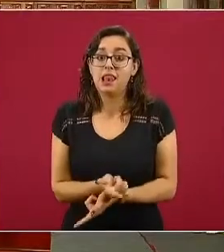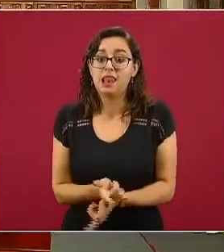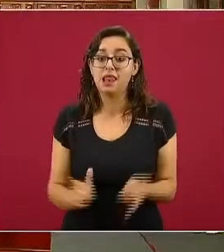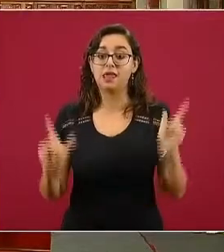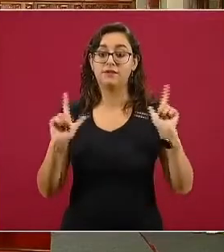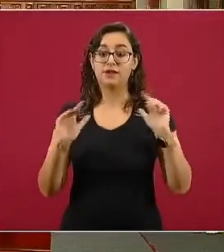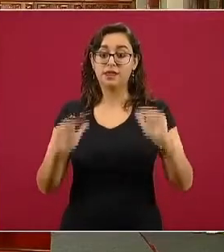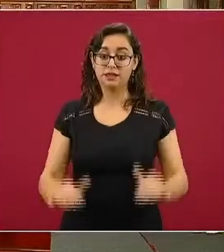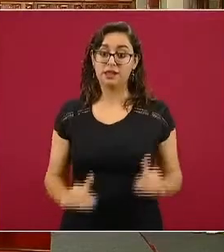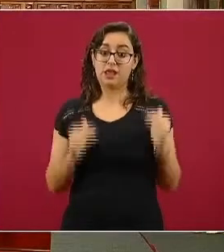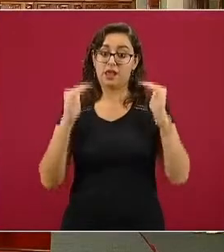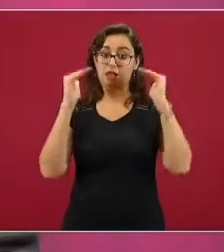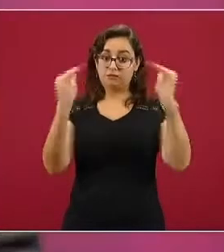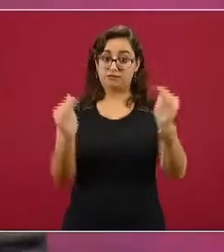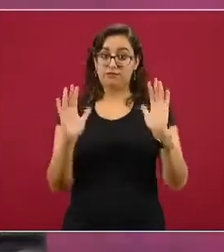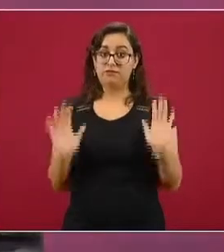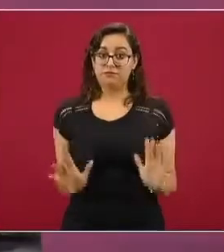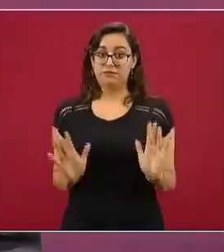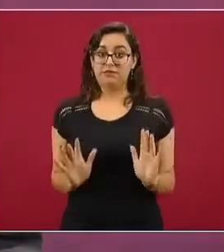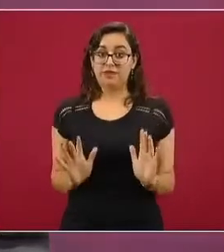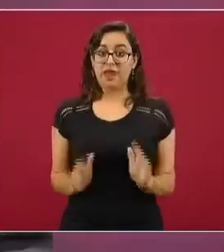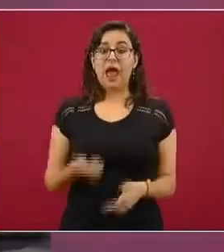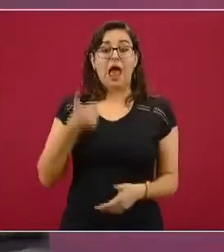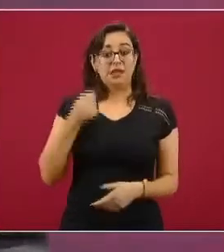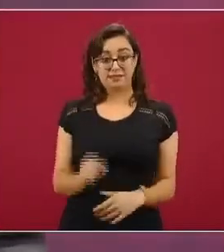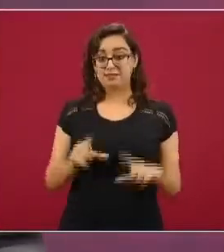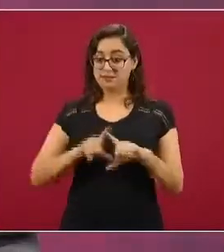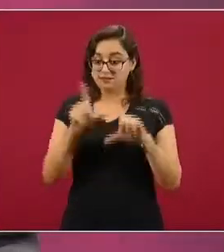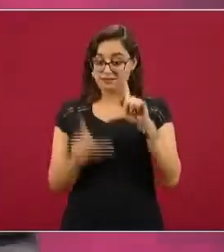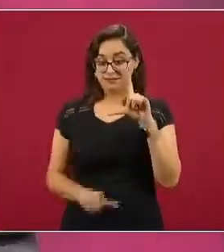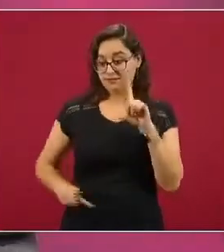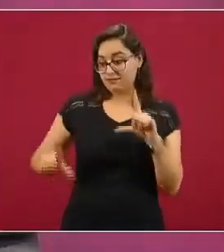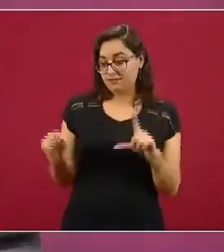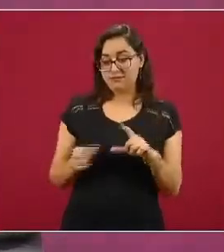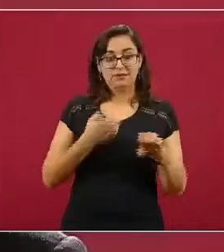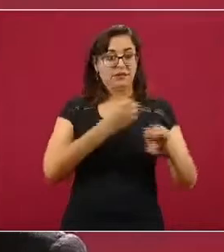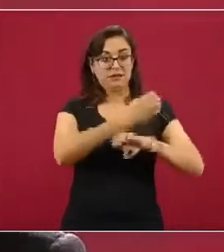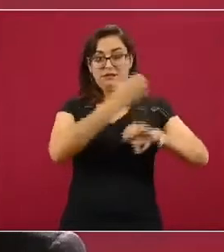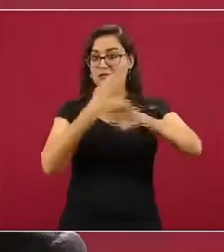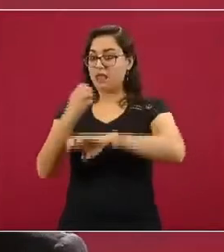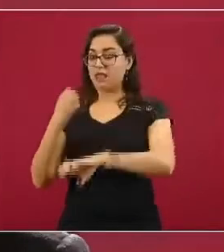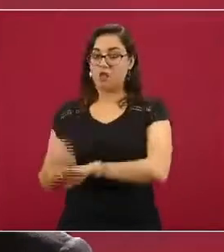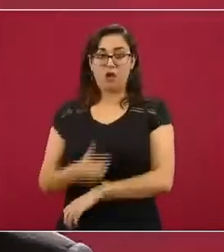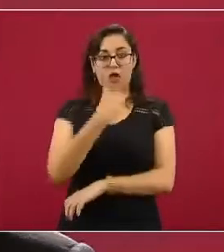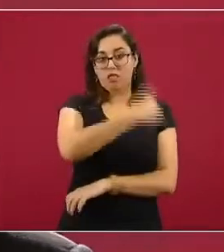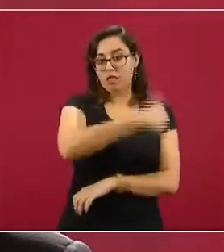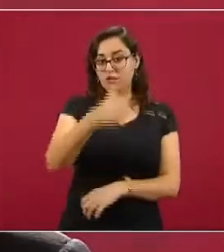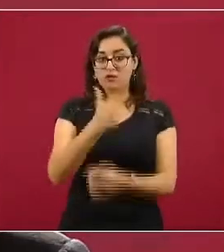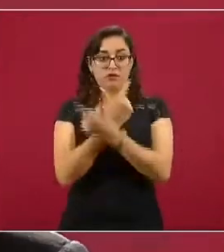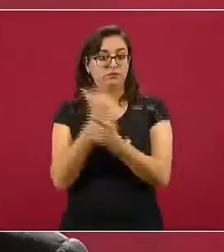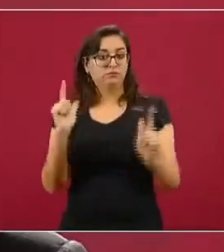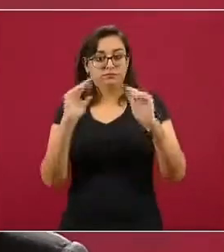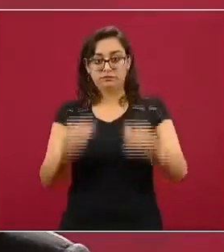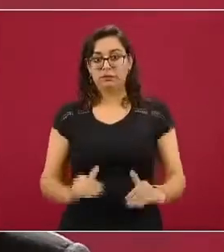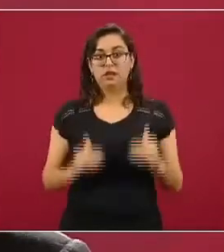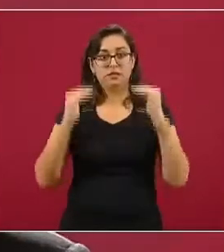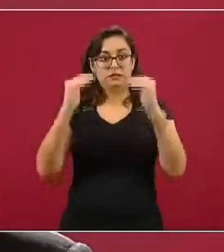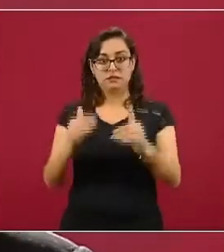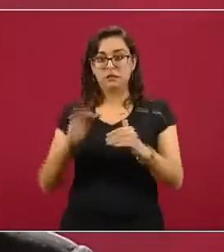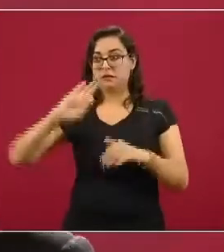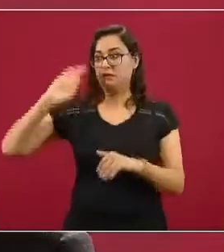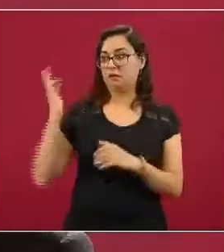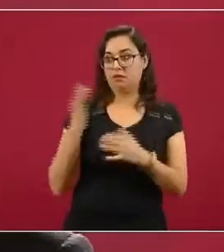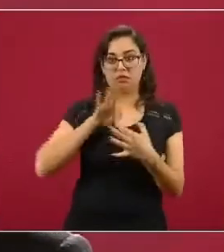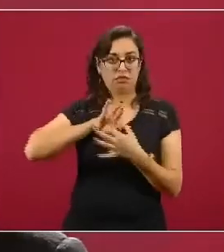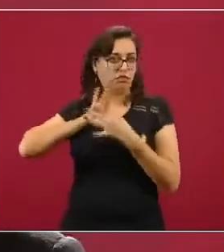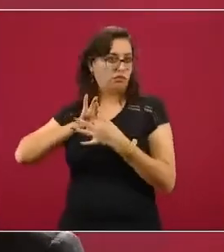una república federal, entonces cada estado es libre y soberano y cada entidad federativa tiene una autoridad